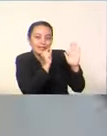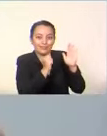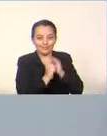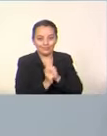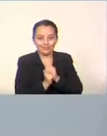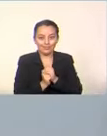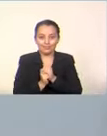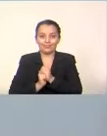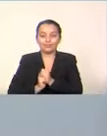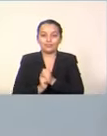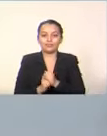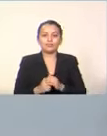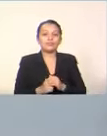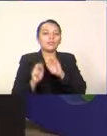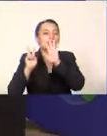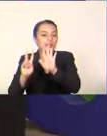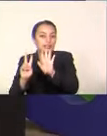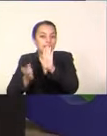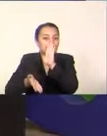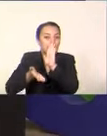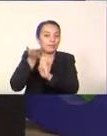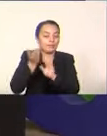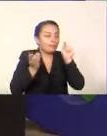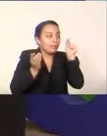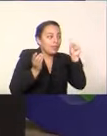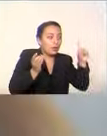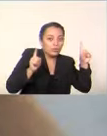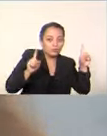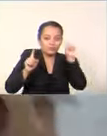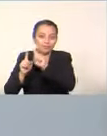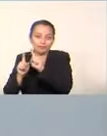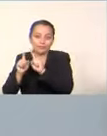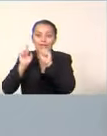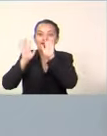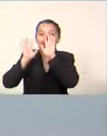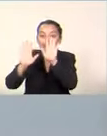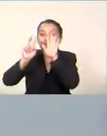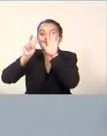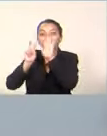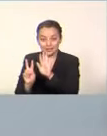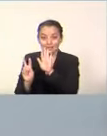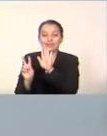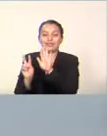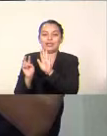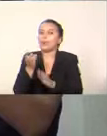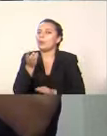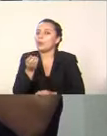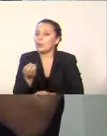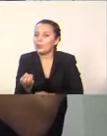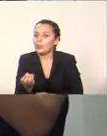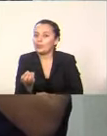círculo y ahora ya no tengo 7, sino que tengo 17. 17 menos 9, ¿cuánto es? ¿Cuánto es 17 menos